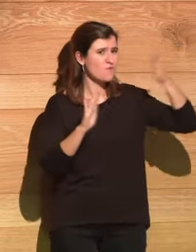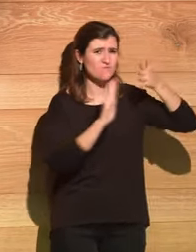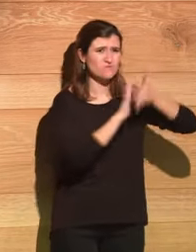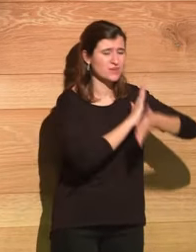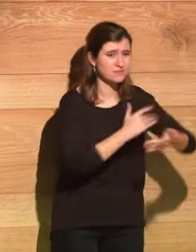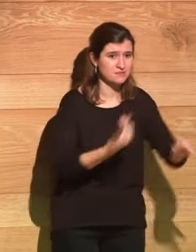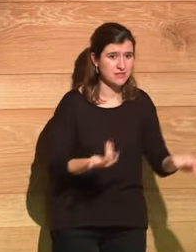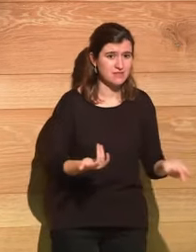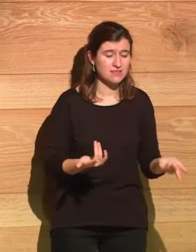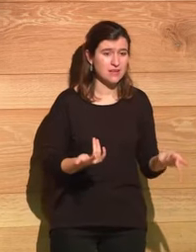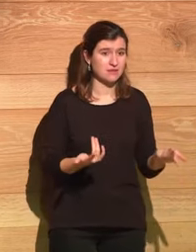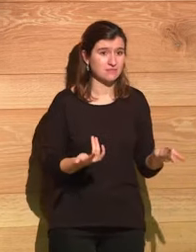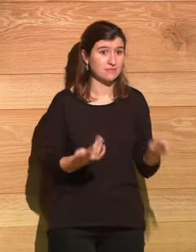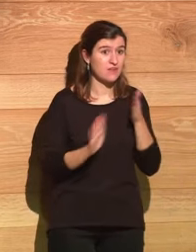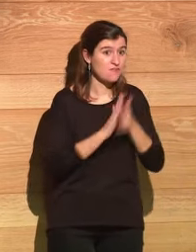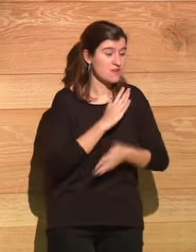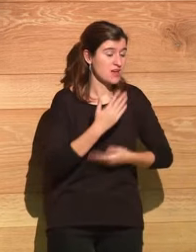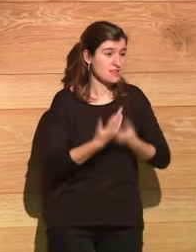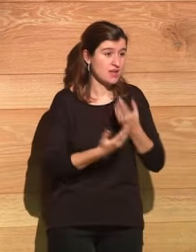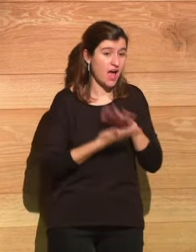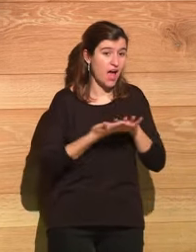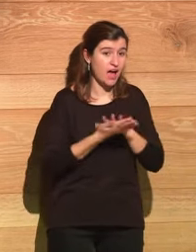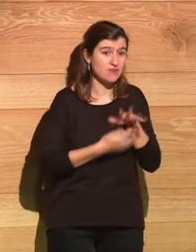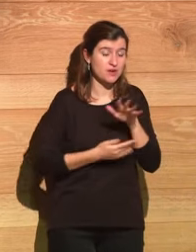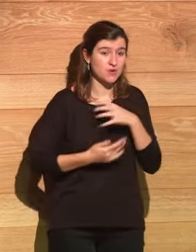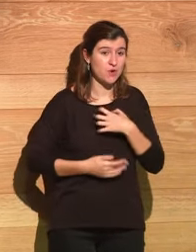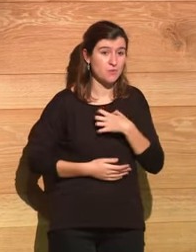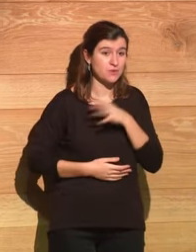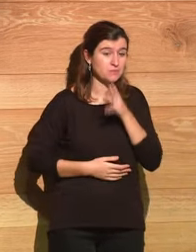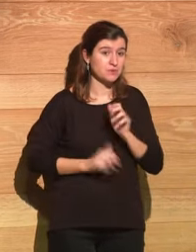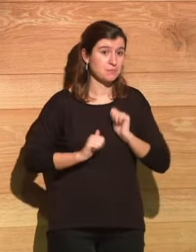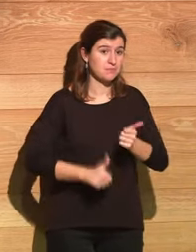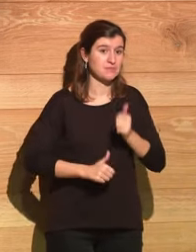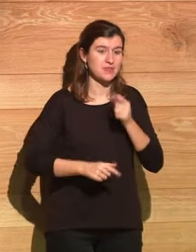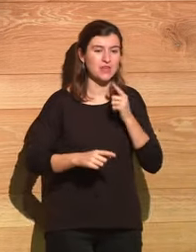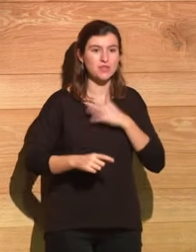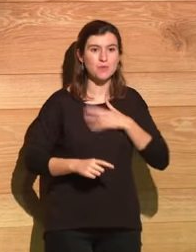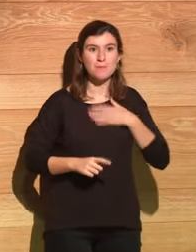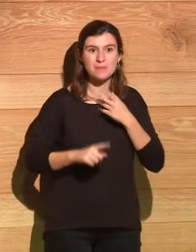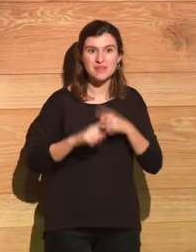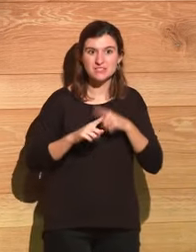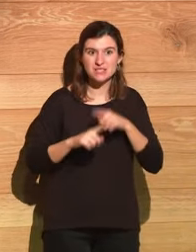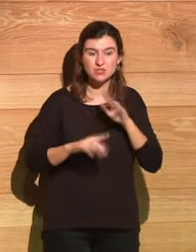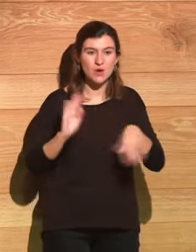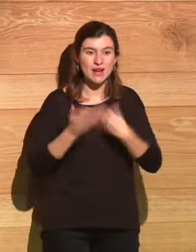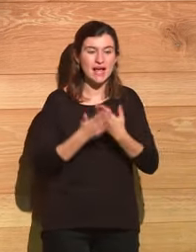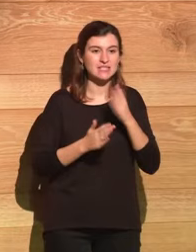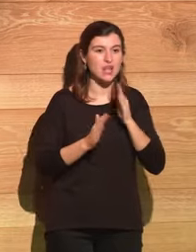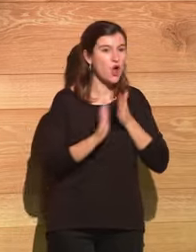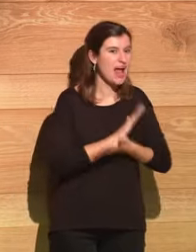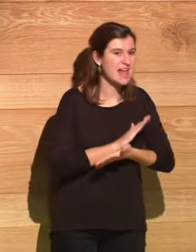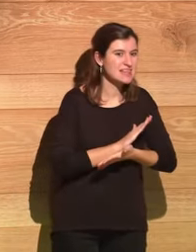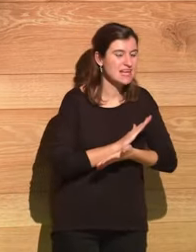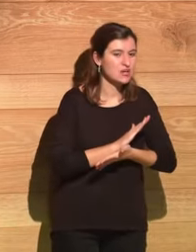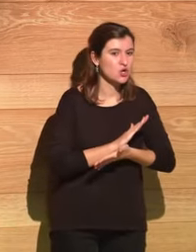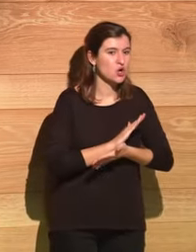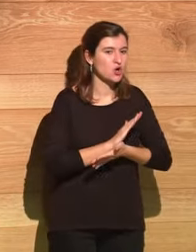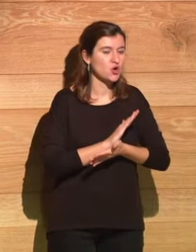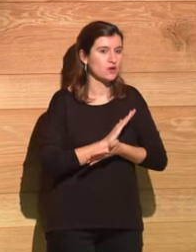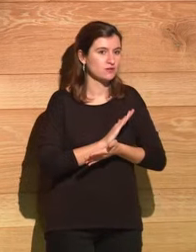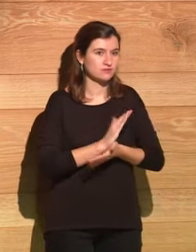hablar de infinito, puesto que se arranca desde el placer sexual, quiere decirse que arranca desde lo eterno y va hacia lo